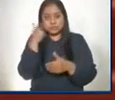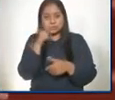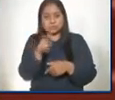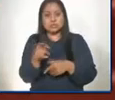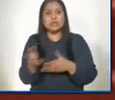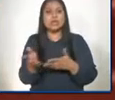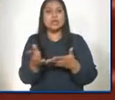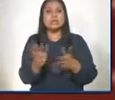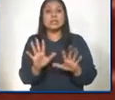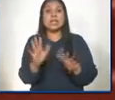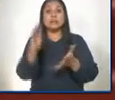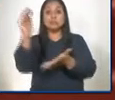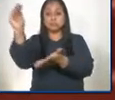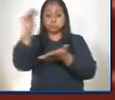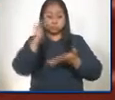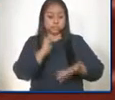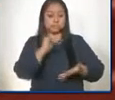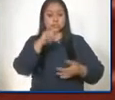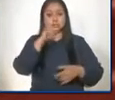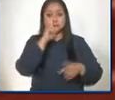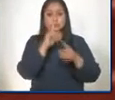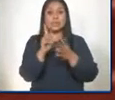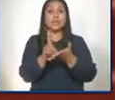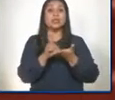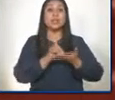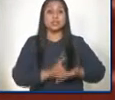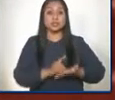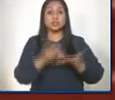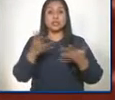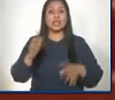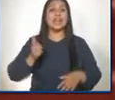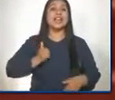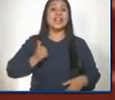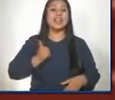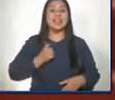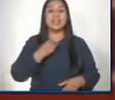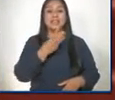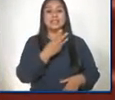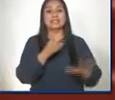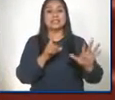Ya llegó la donación que le pedimos al gobierno de Canadá de